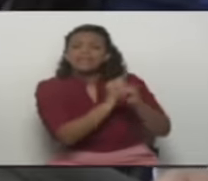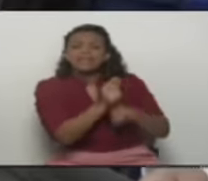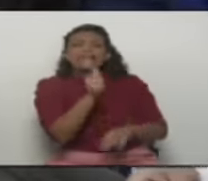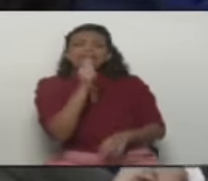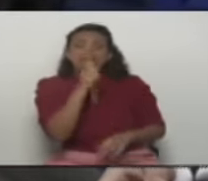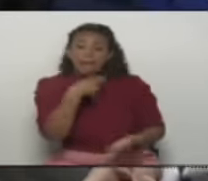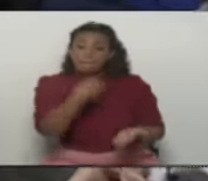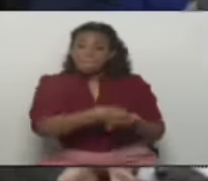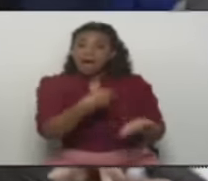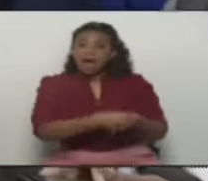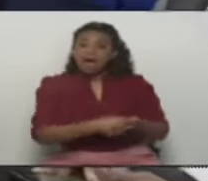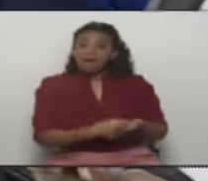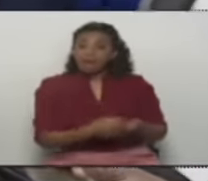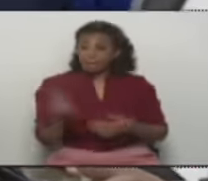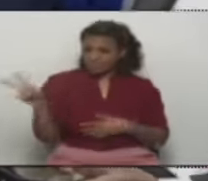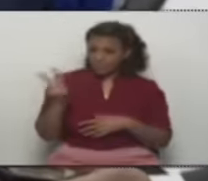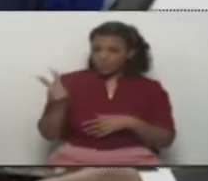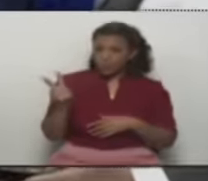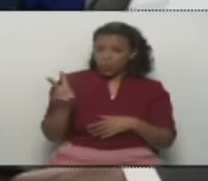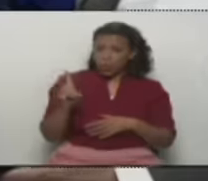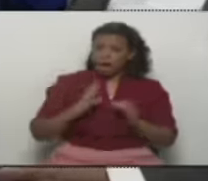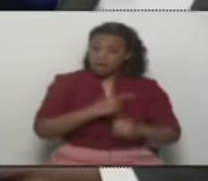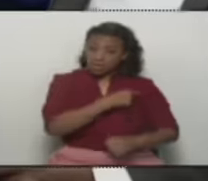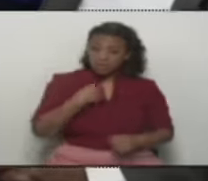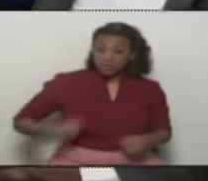¿Venezuela? No. ¿China?